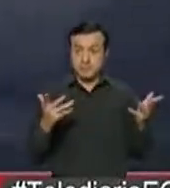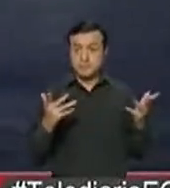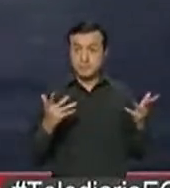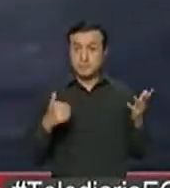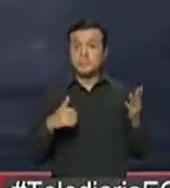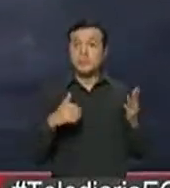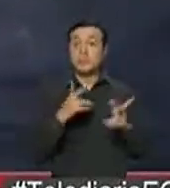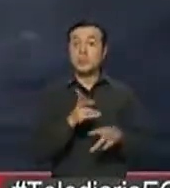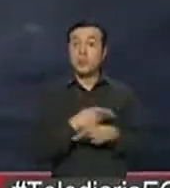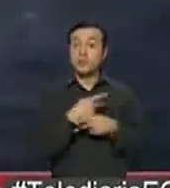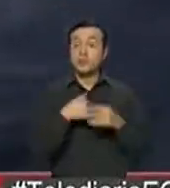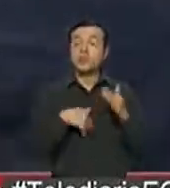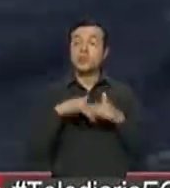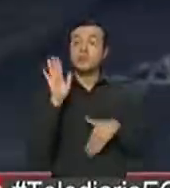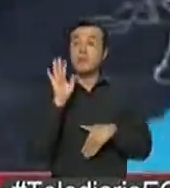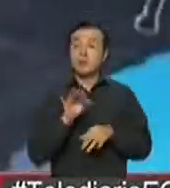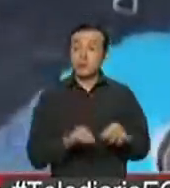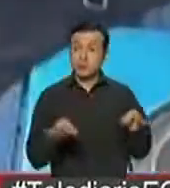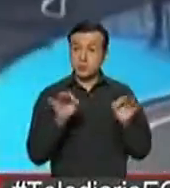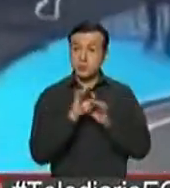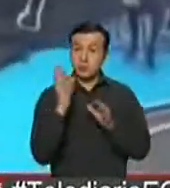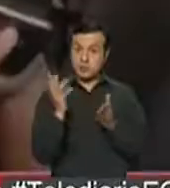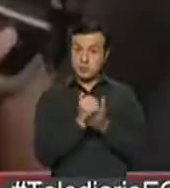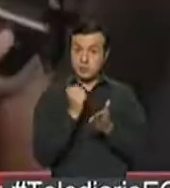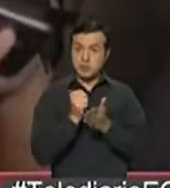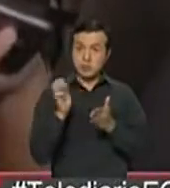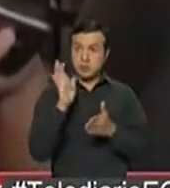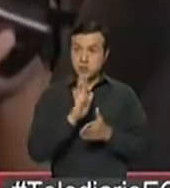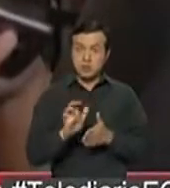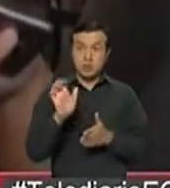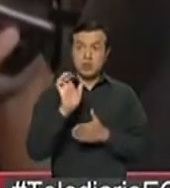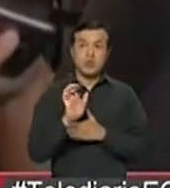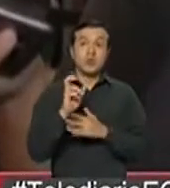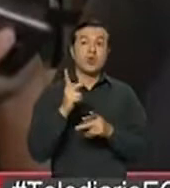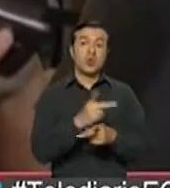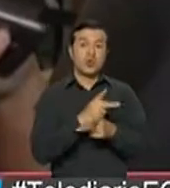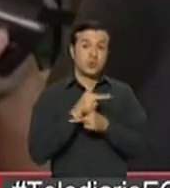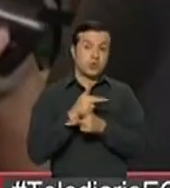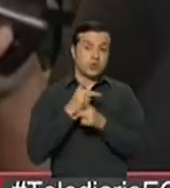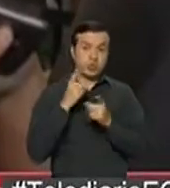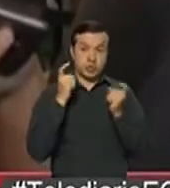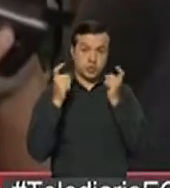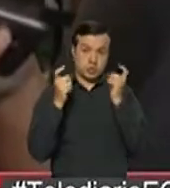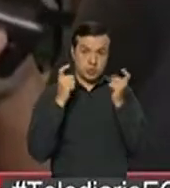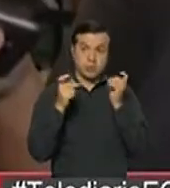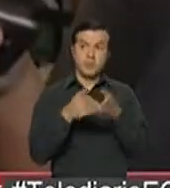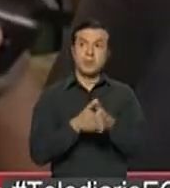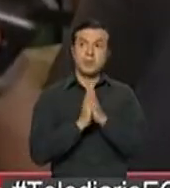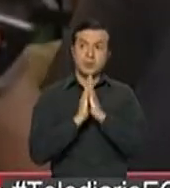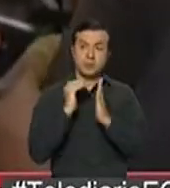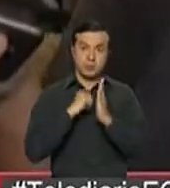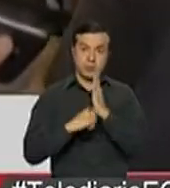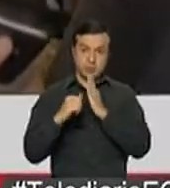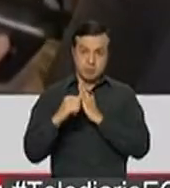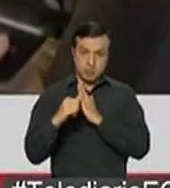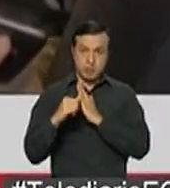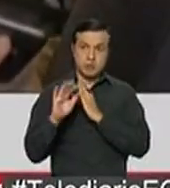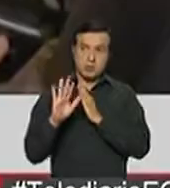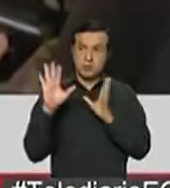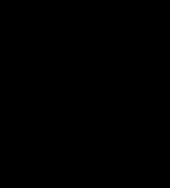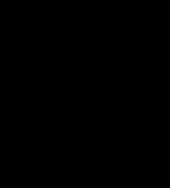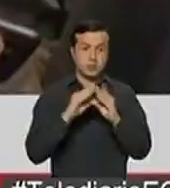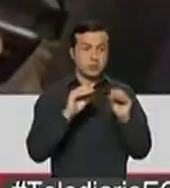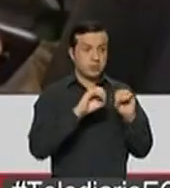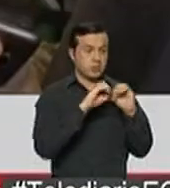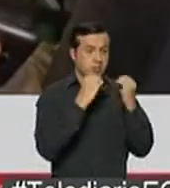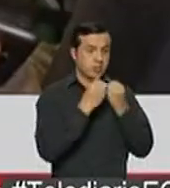segmentos productivos más rentables del país. Se crea un consejo de regulación, estamos pidiendo también el ministerio y todos los organismos